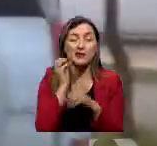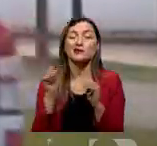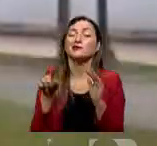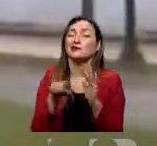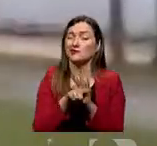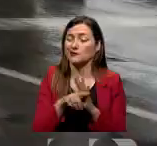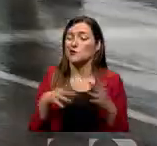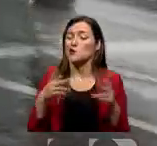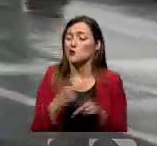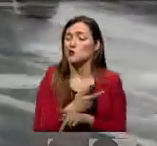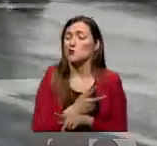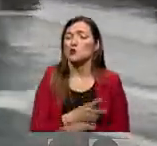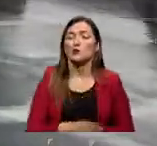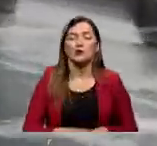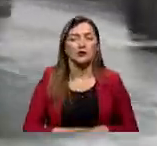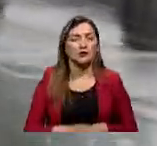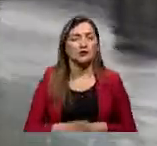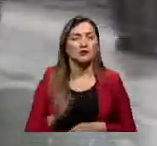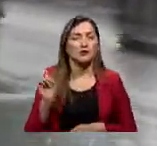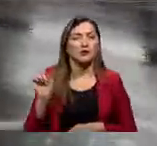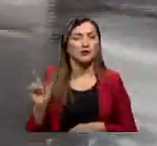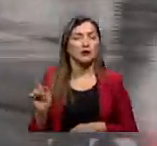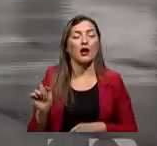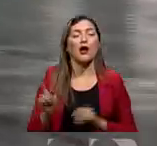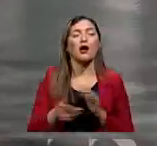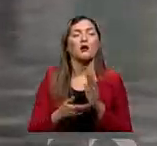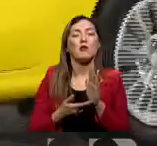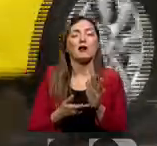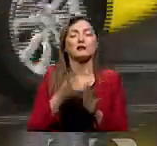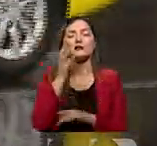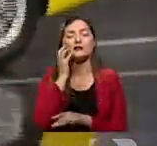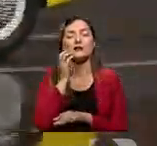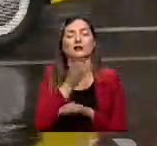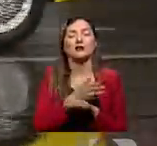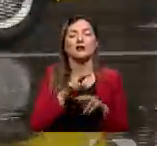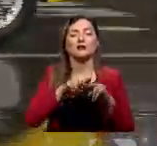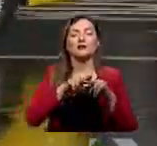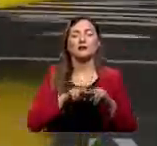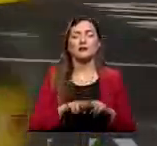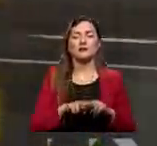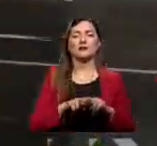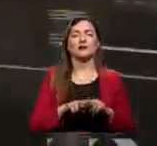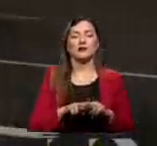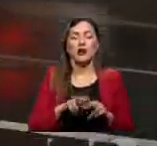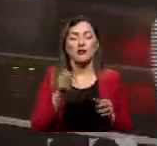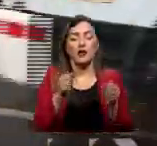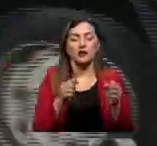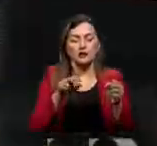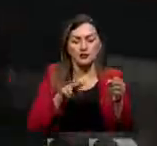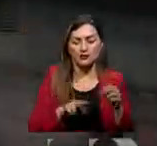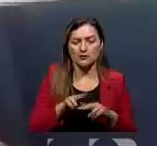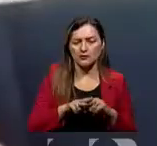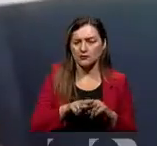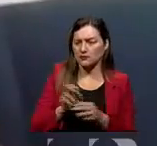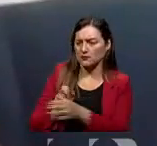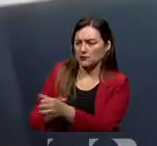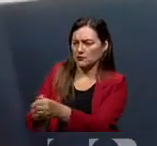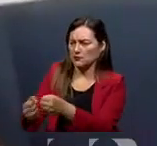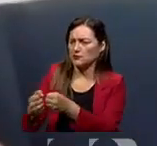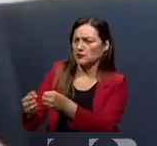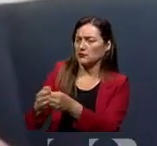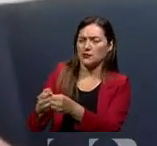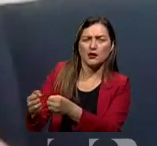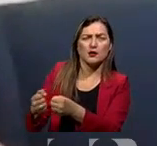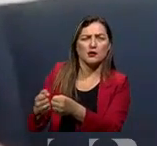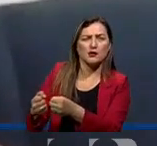situaciones desagradables Jennifer también lo experimentó como pasajera cuando trató de salir del vehículo y no pudo y